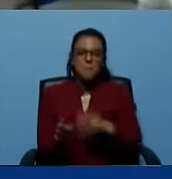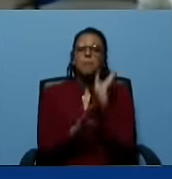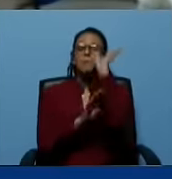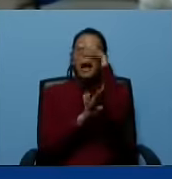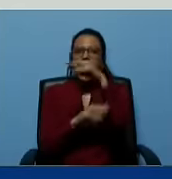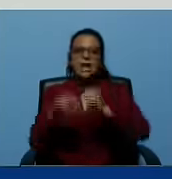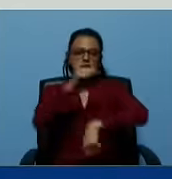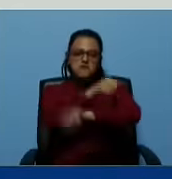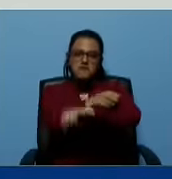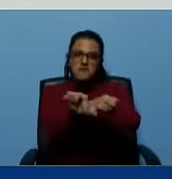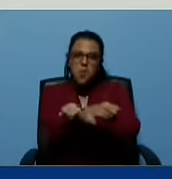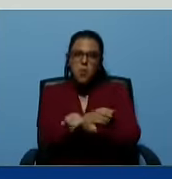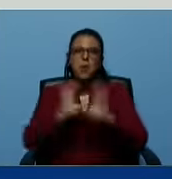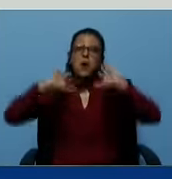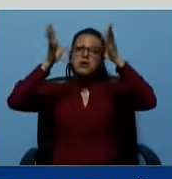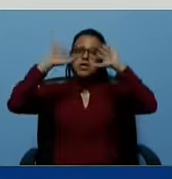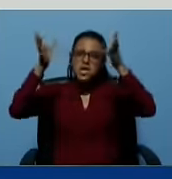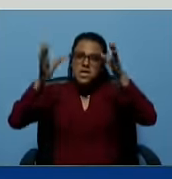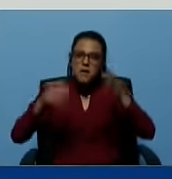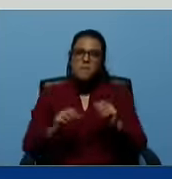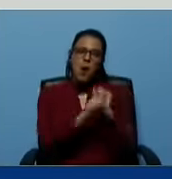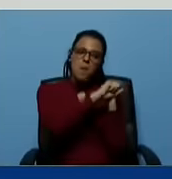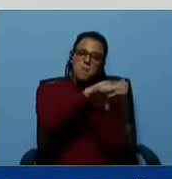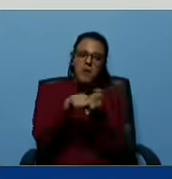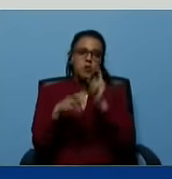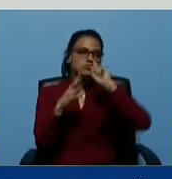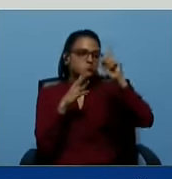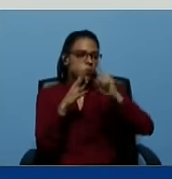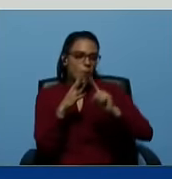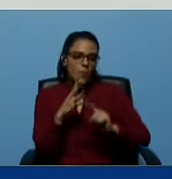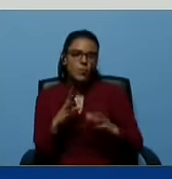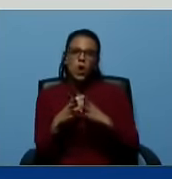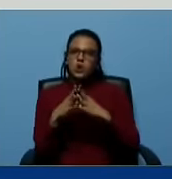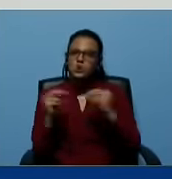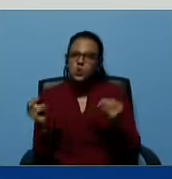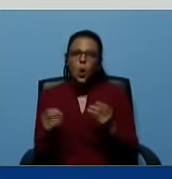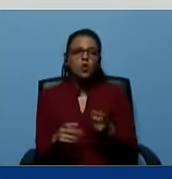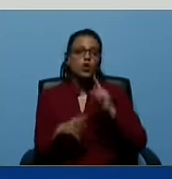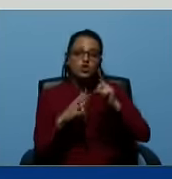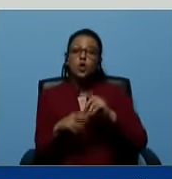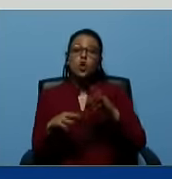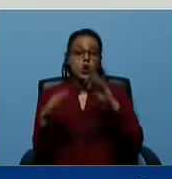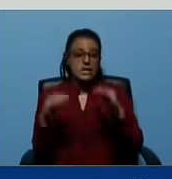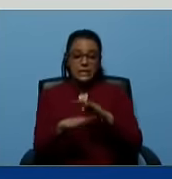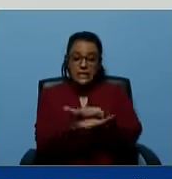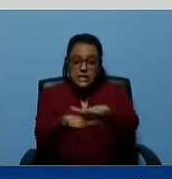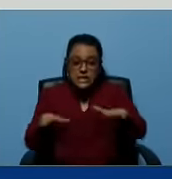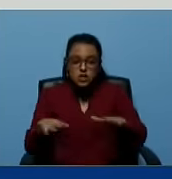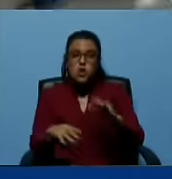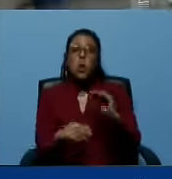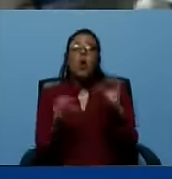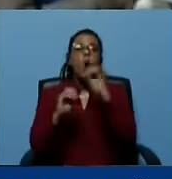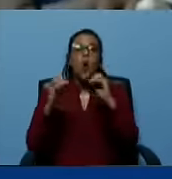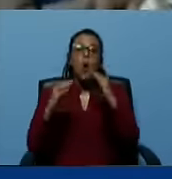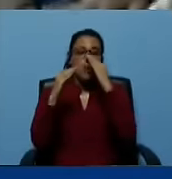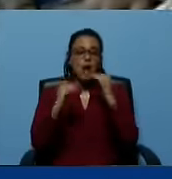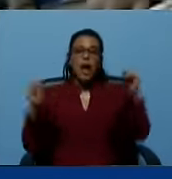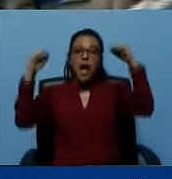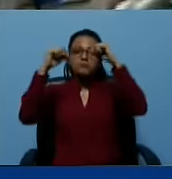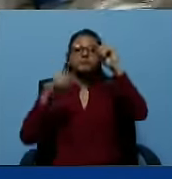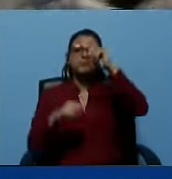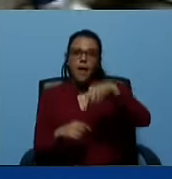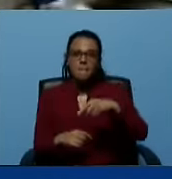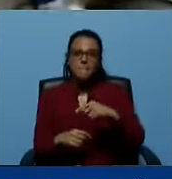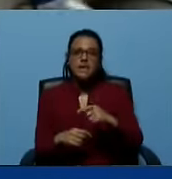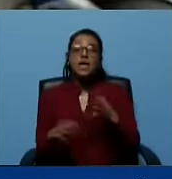Baloncesto, fútbol, kickingball, voleibol. Todo ya sea para los niños pequeños para como los niños grandes. Sí. Actividades culturales, ¿y